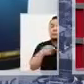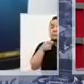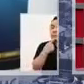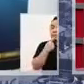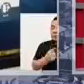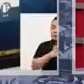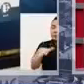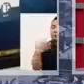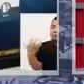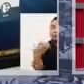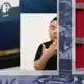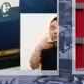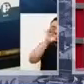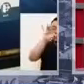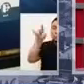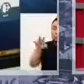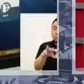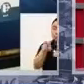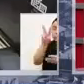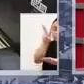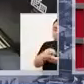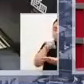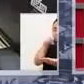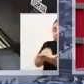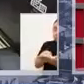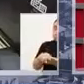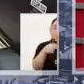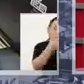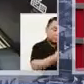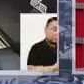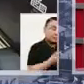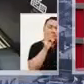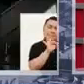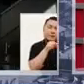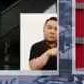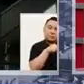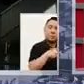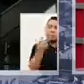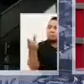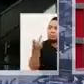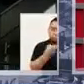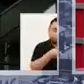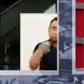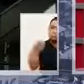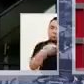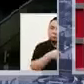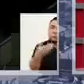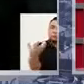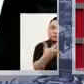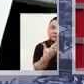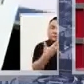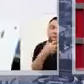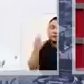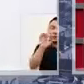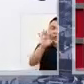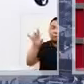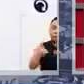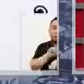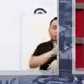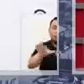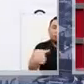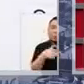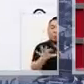Huancavelica, que han cerrado locales y han dicho todos por el lápiz, en los sitios alejados de